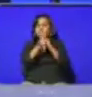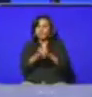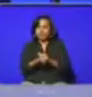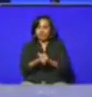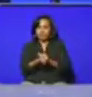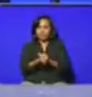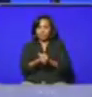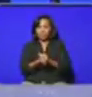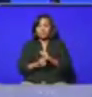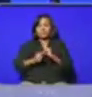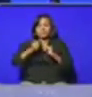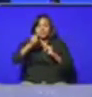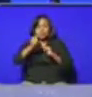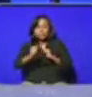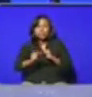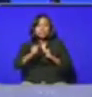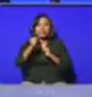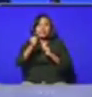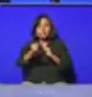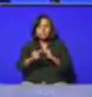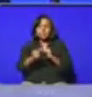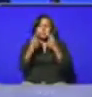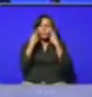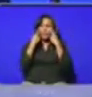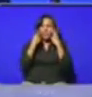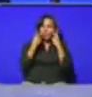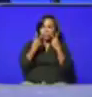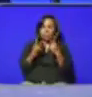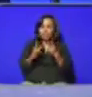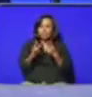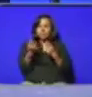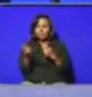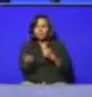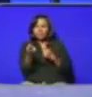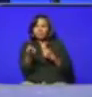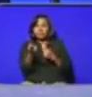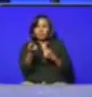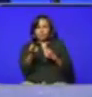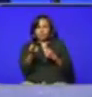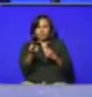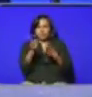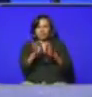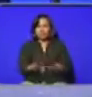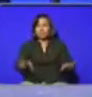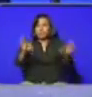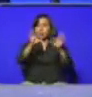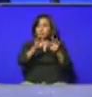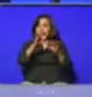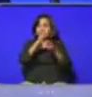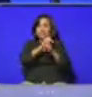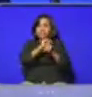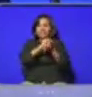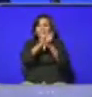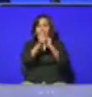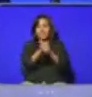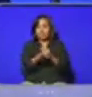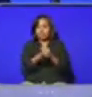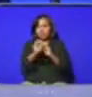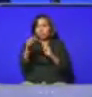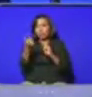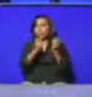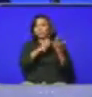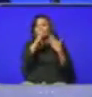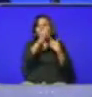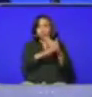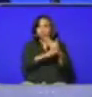que vayamos llenando los vacíos que hay en la demanda, tenemos que migrar a otros programas. Y no solo que